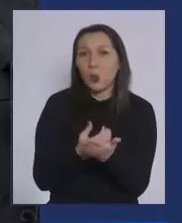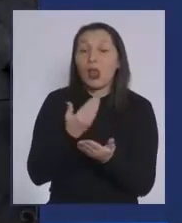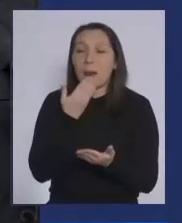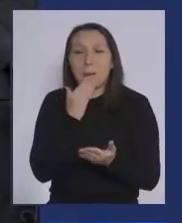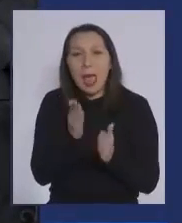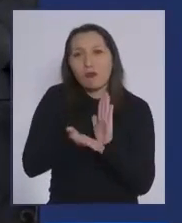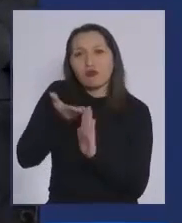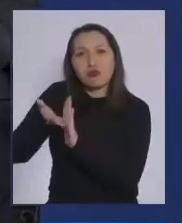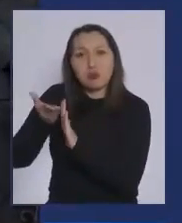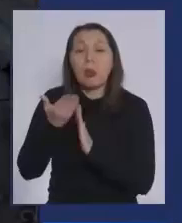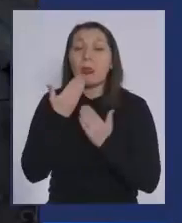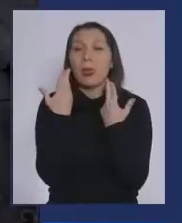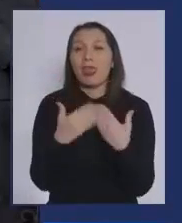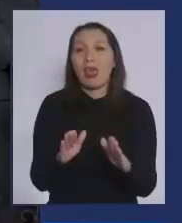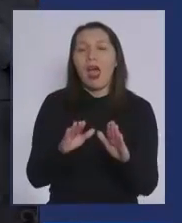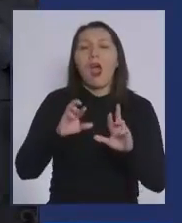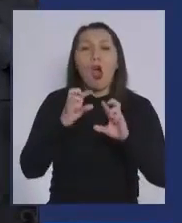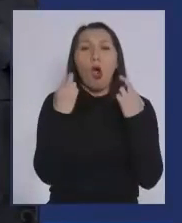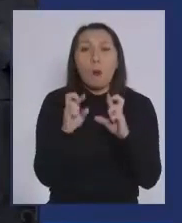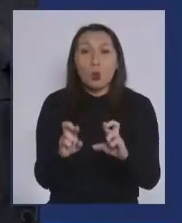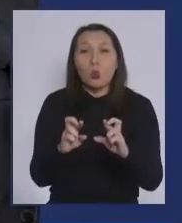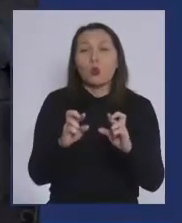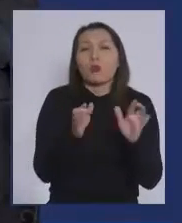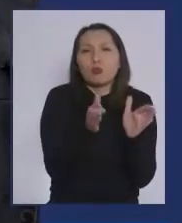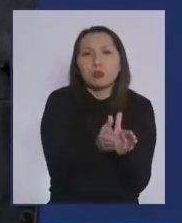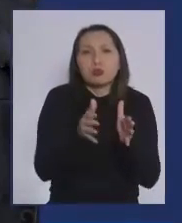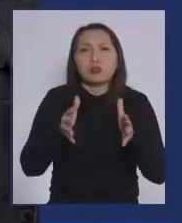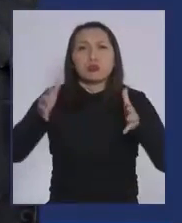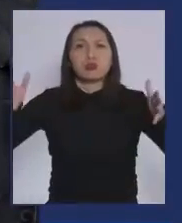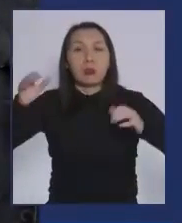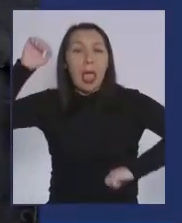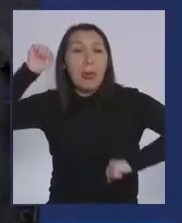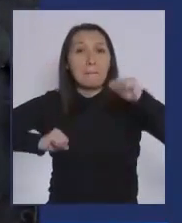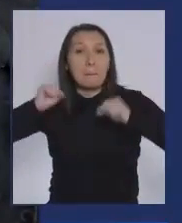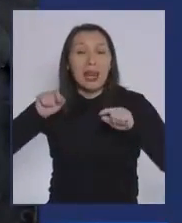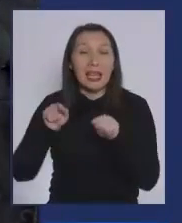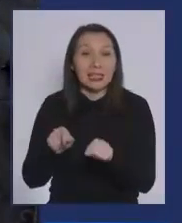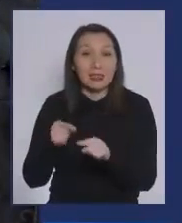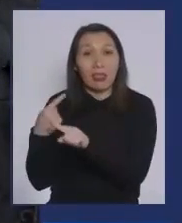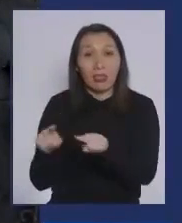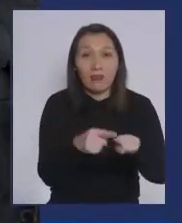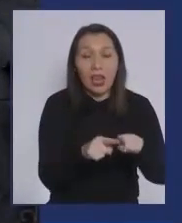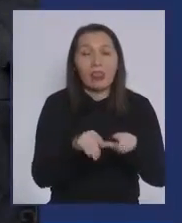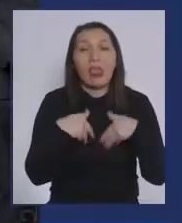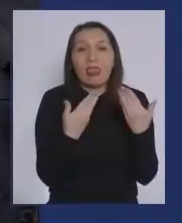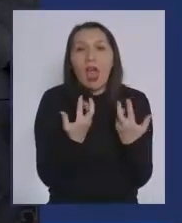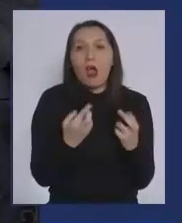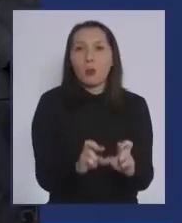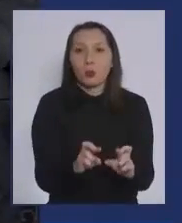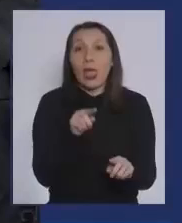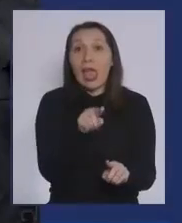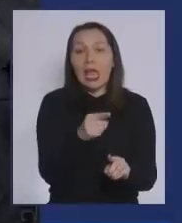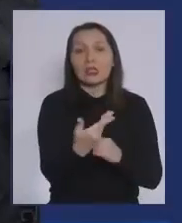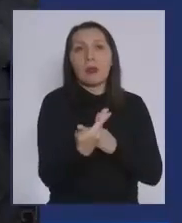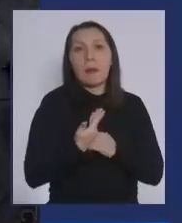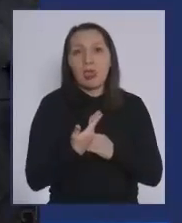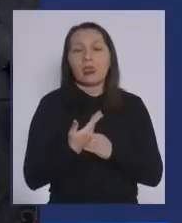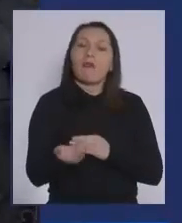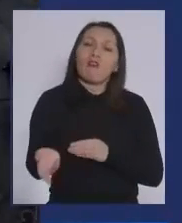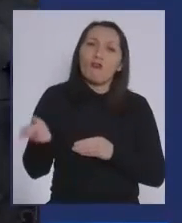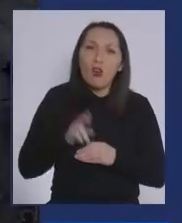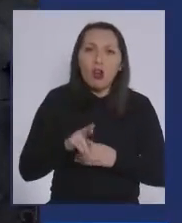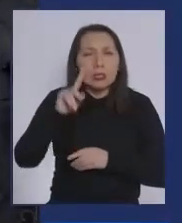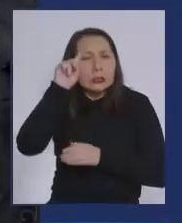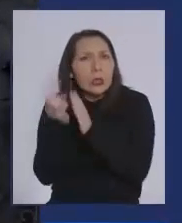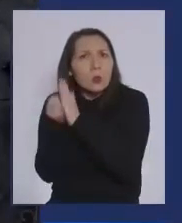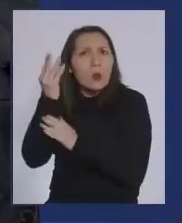capacidad de crear oportunidades para las micro pequeñas y medianas empresas y eso exige recuperar la capacidad